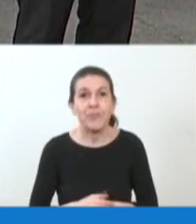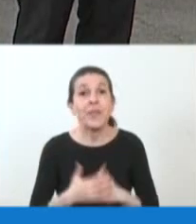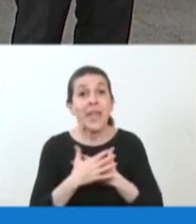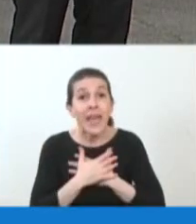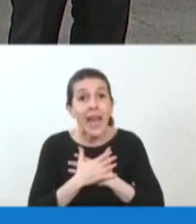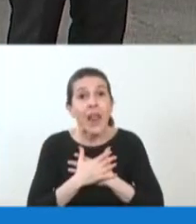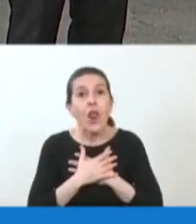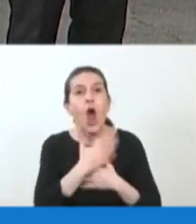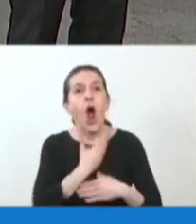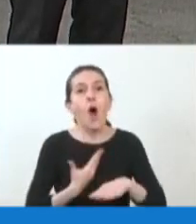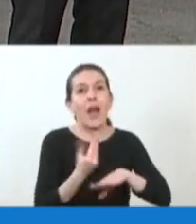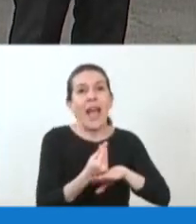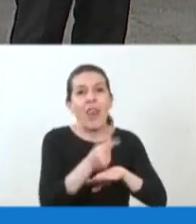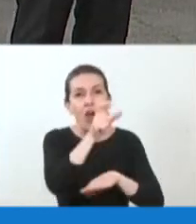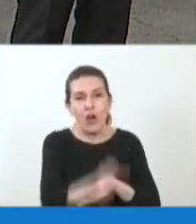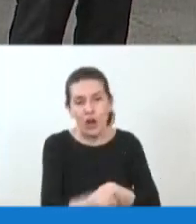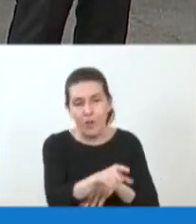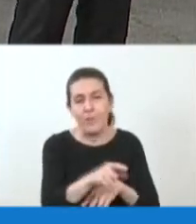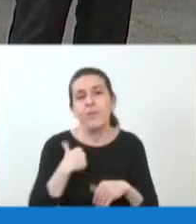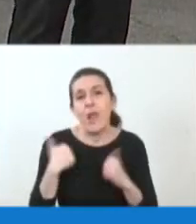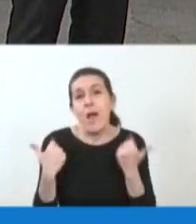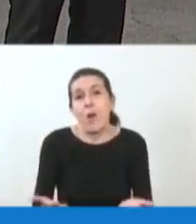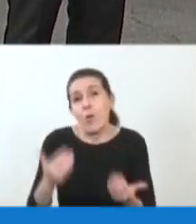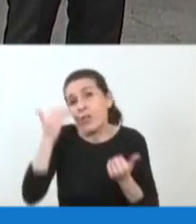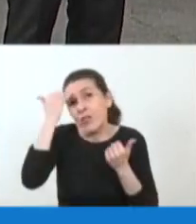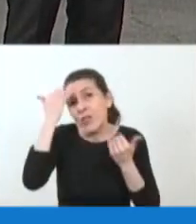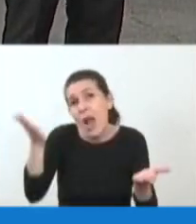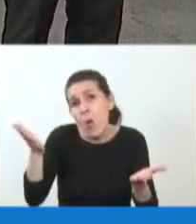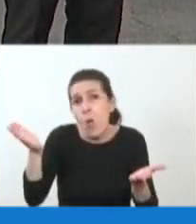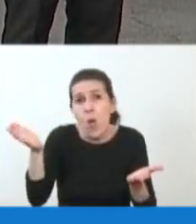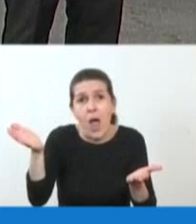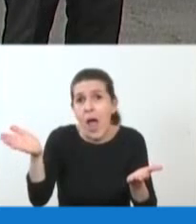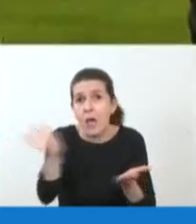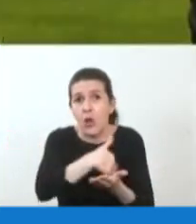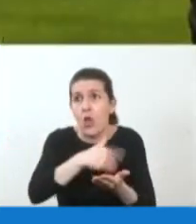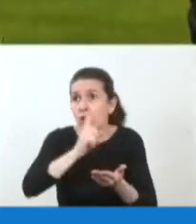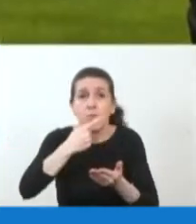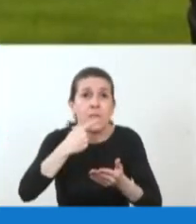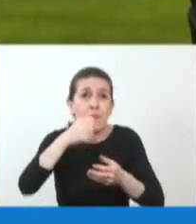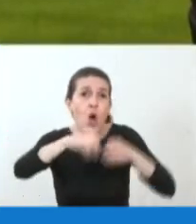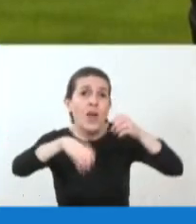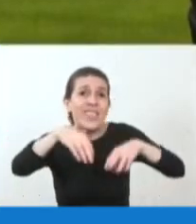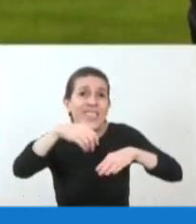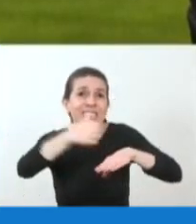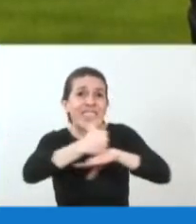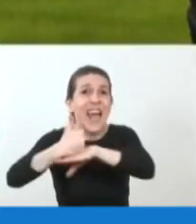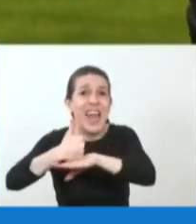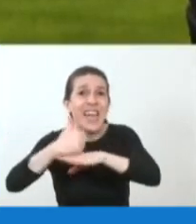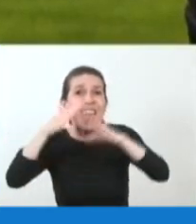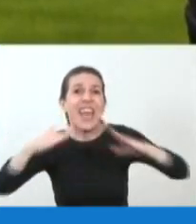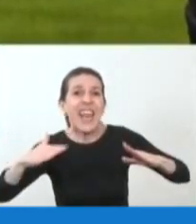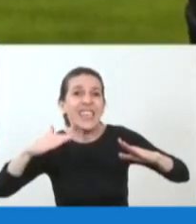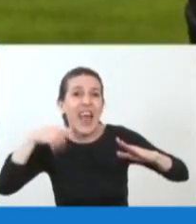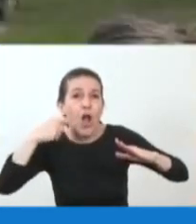gobernador aprovechó para para saludar a todos los que se encuentran ahí en la quinta de olivos en quilmes